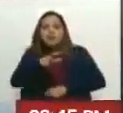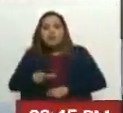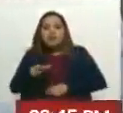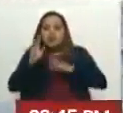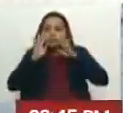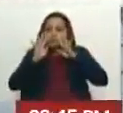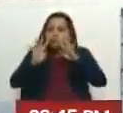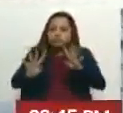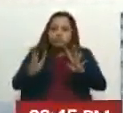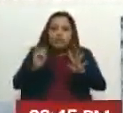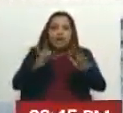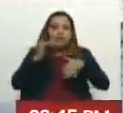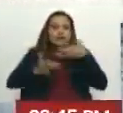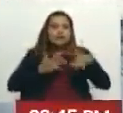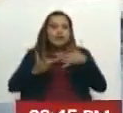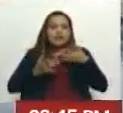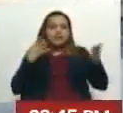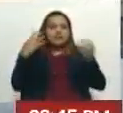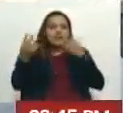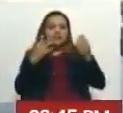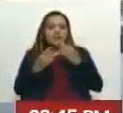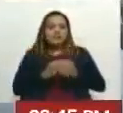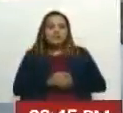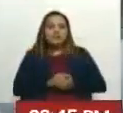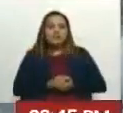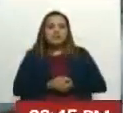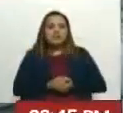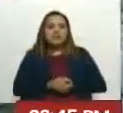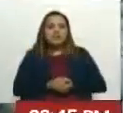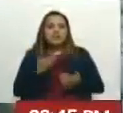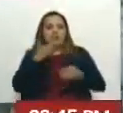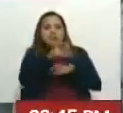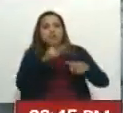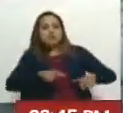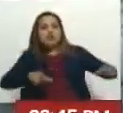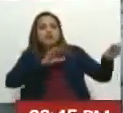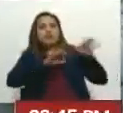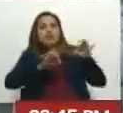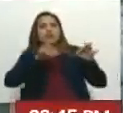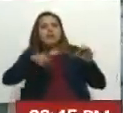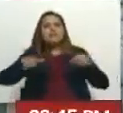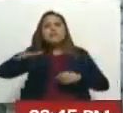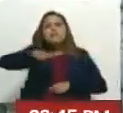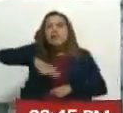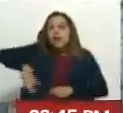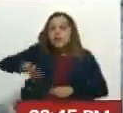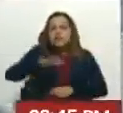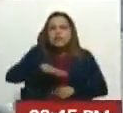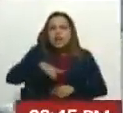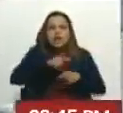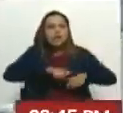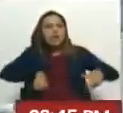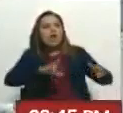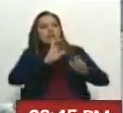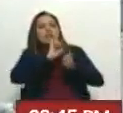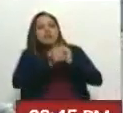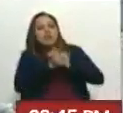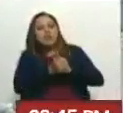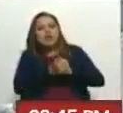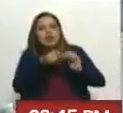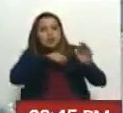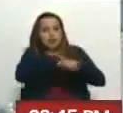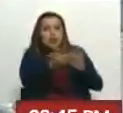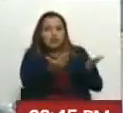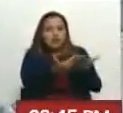atendido por parte del festival. De manera que no solo estaremos en las salas de teatro, sino también plazas, canchas, escuelas, una